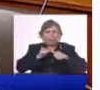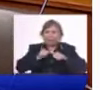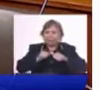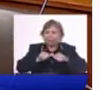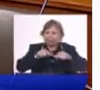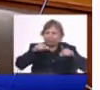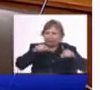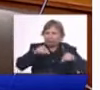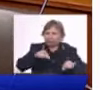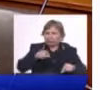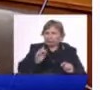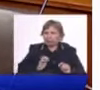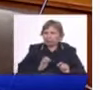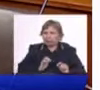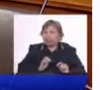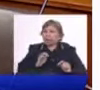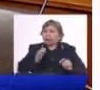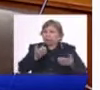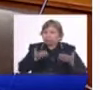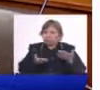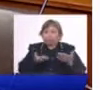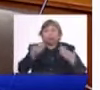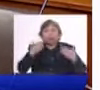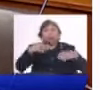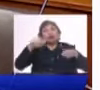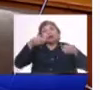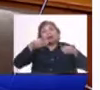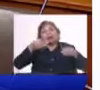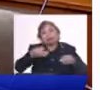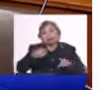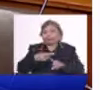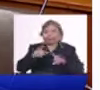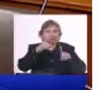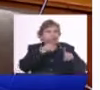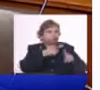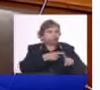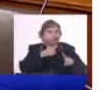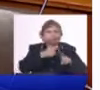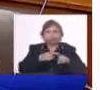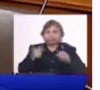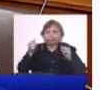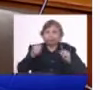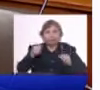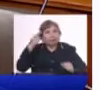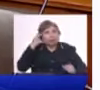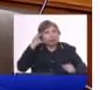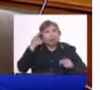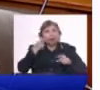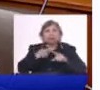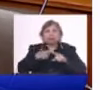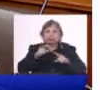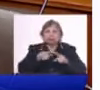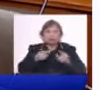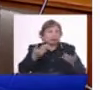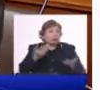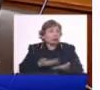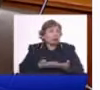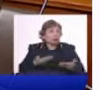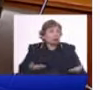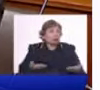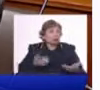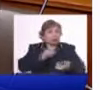estemos acá, porque ha habido realidades distintas, en cuanto posiciones distintas, en cuanto que